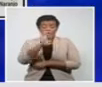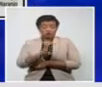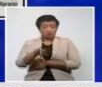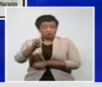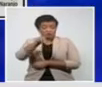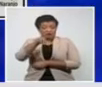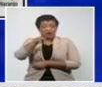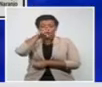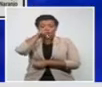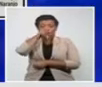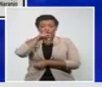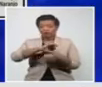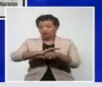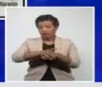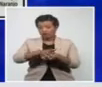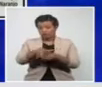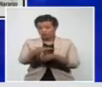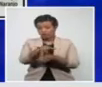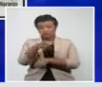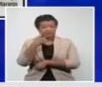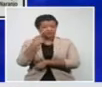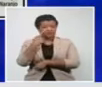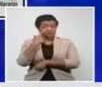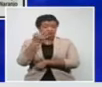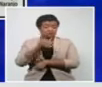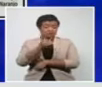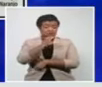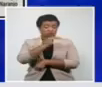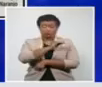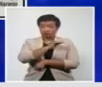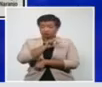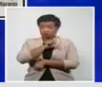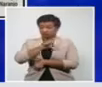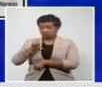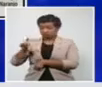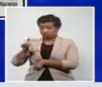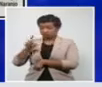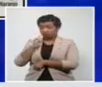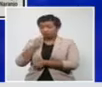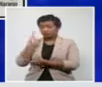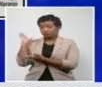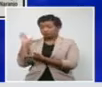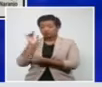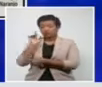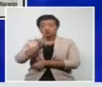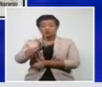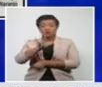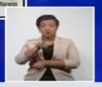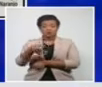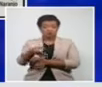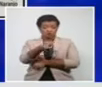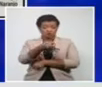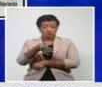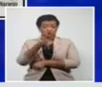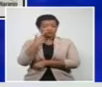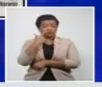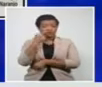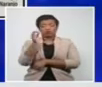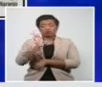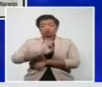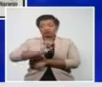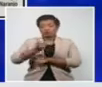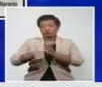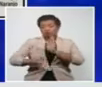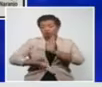Arroyo Naranjo. Como ustedes ven, 9 de los 12 municipios que tienen las tasas más elevadas